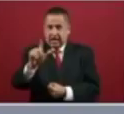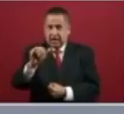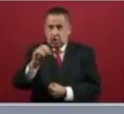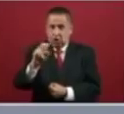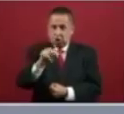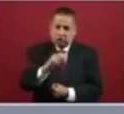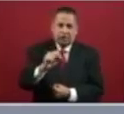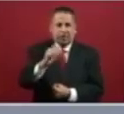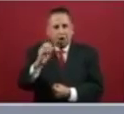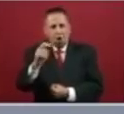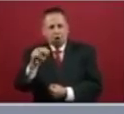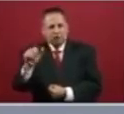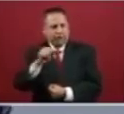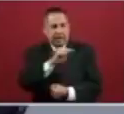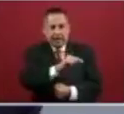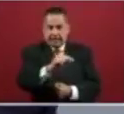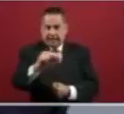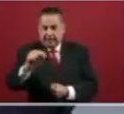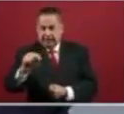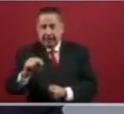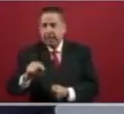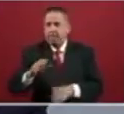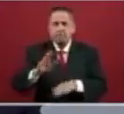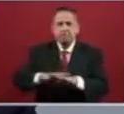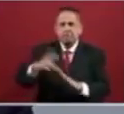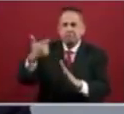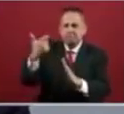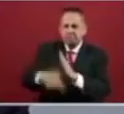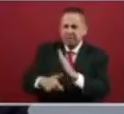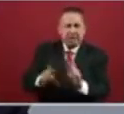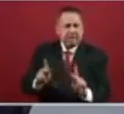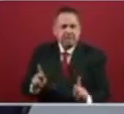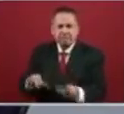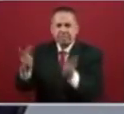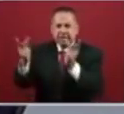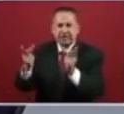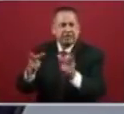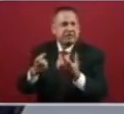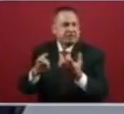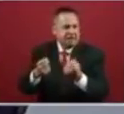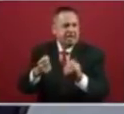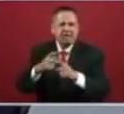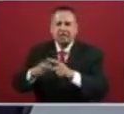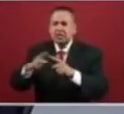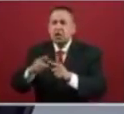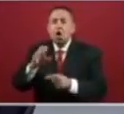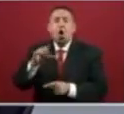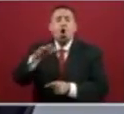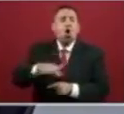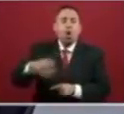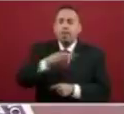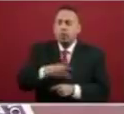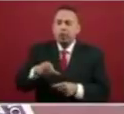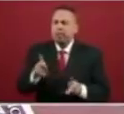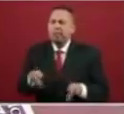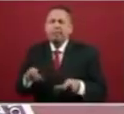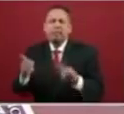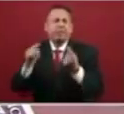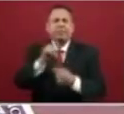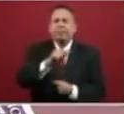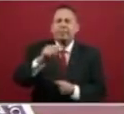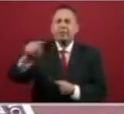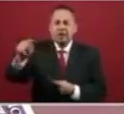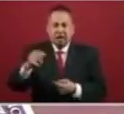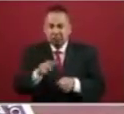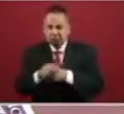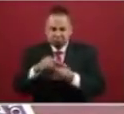Liconsa ofrecen a precios bajos en comunidades y colonias pobres del país la